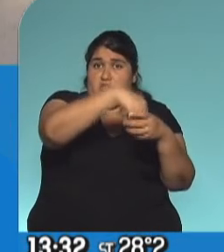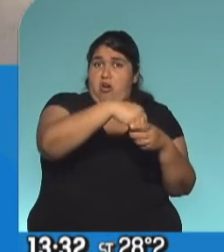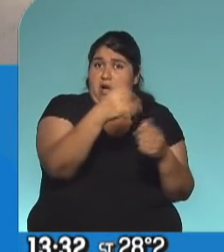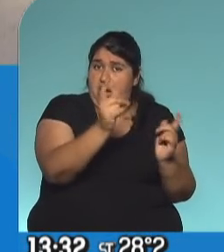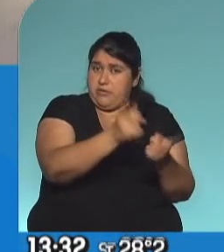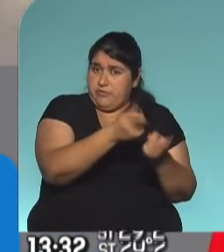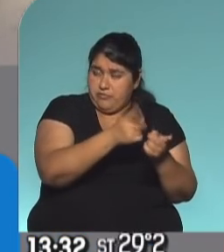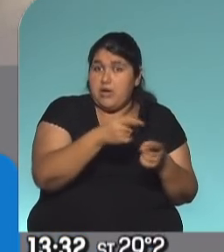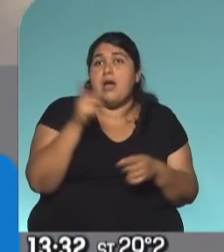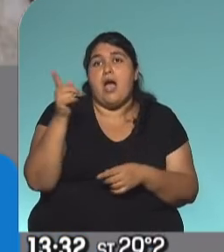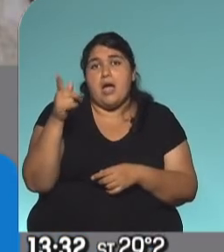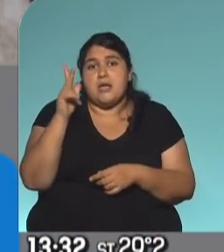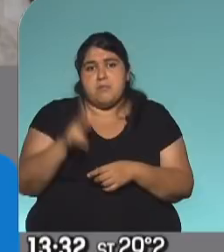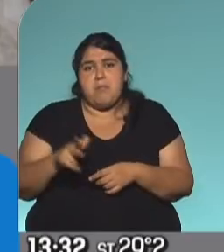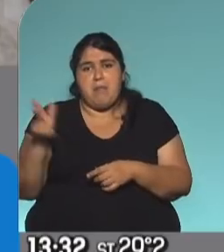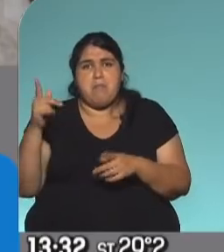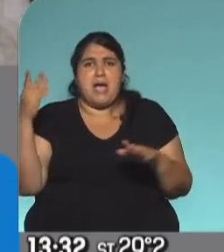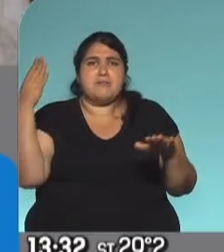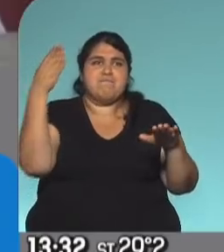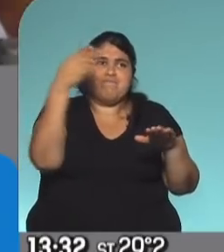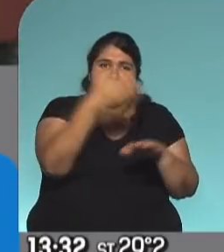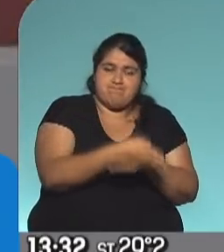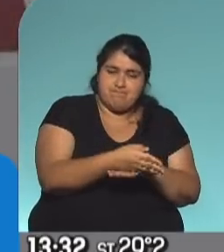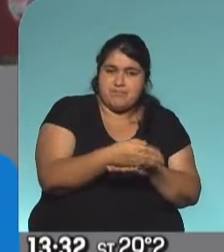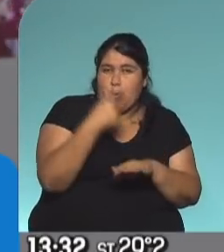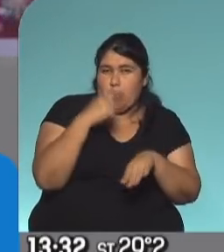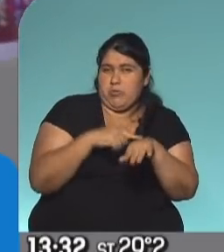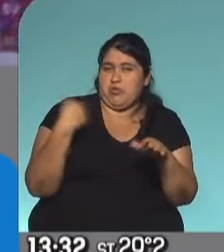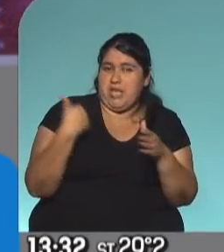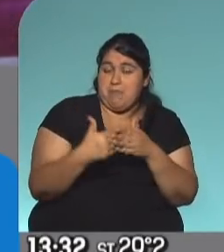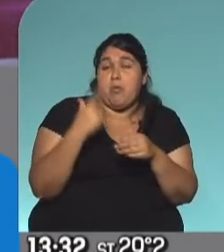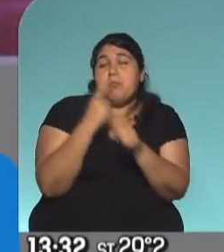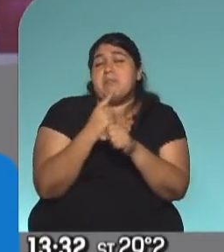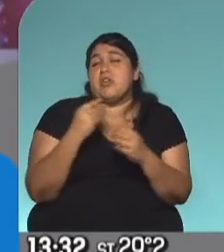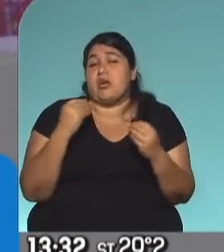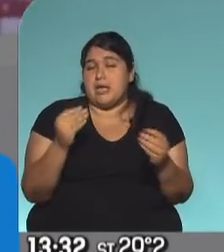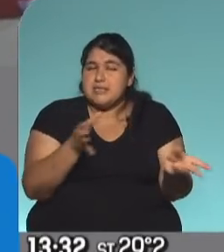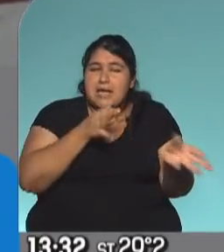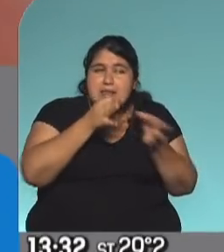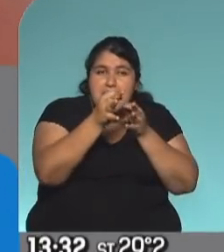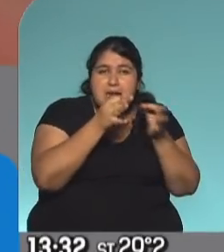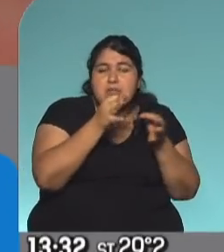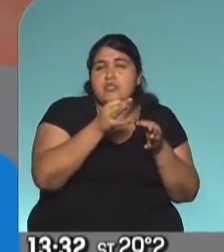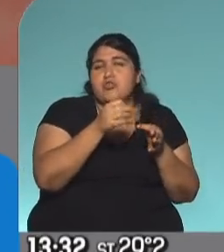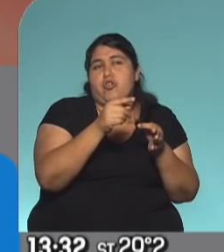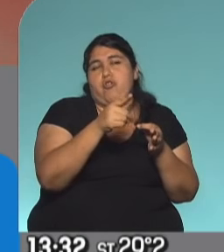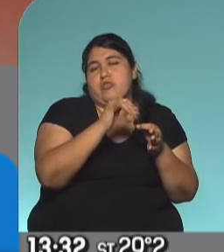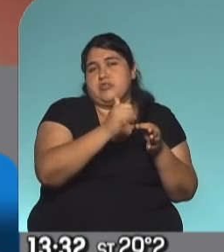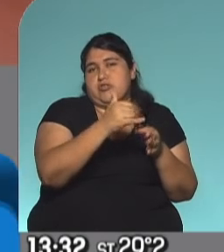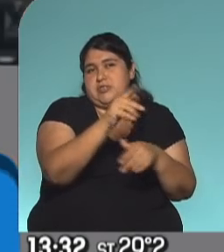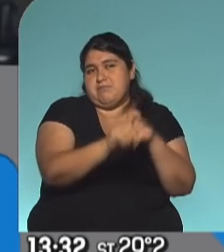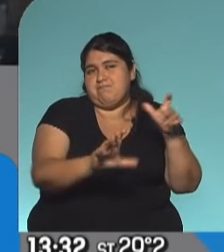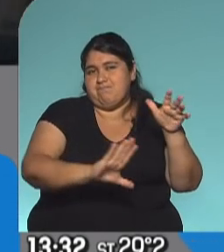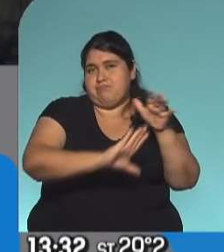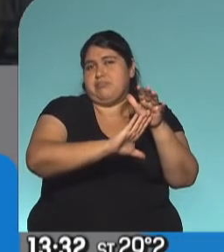y ahí el Papa va a hacer un poco lo que viene haciendo últimamente. Primero, que hay que dialogar con el Islam, frente a todos